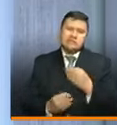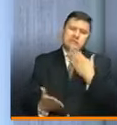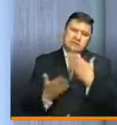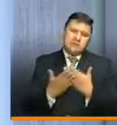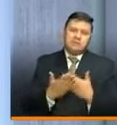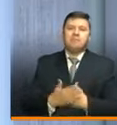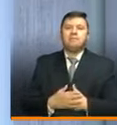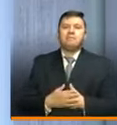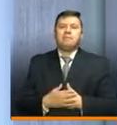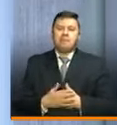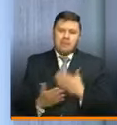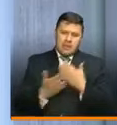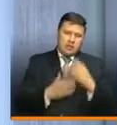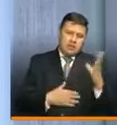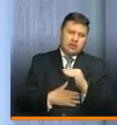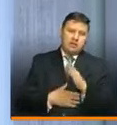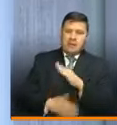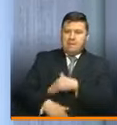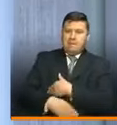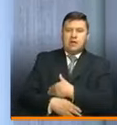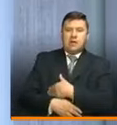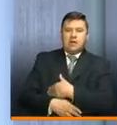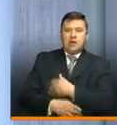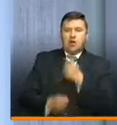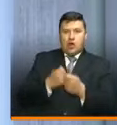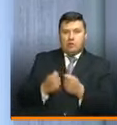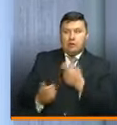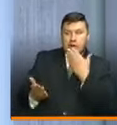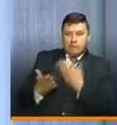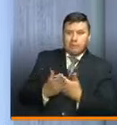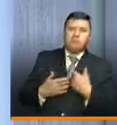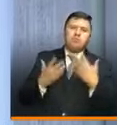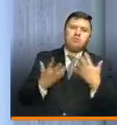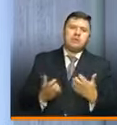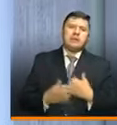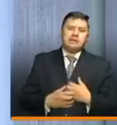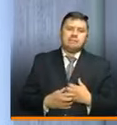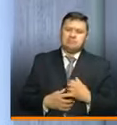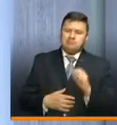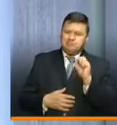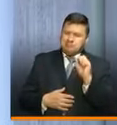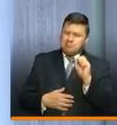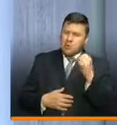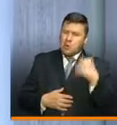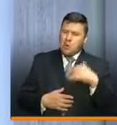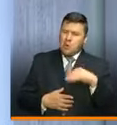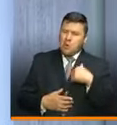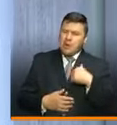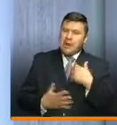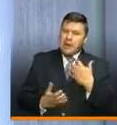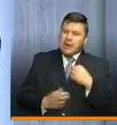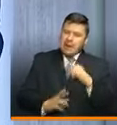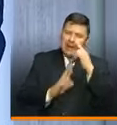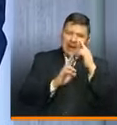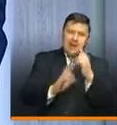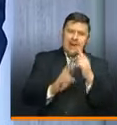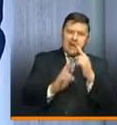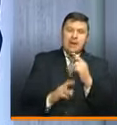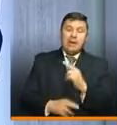agradecerla y agradecerla a todos, igual que al Ministerio de Comercio. Y yo en ese momento también quiero hacerle un tremendo reconocimiento, un agradecimiento a